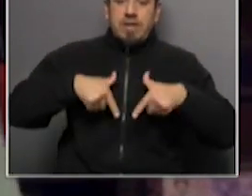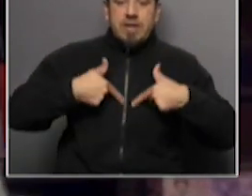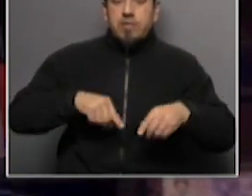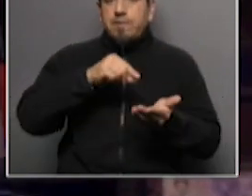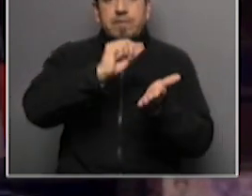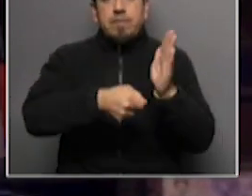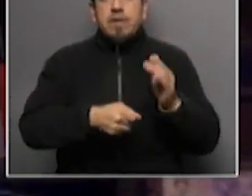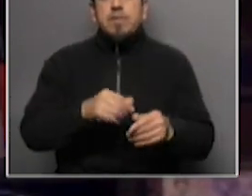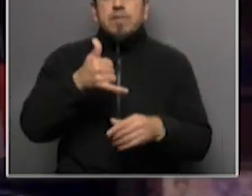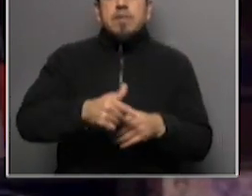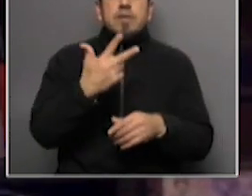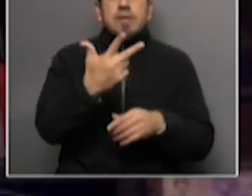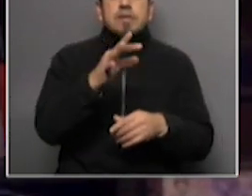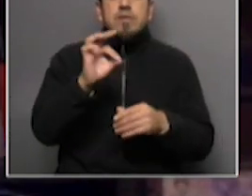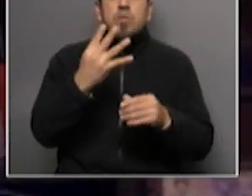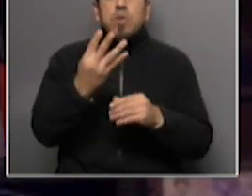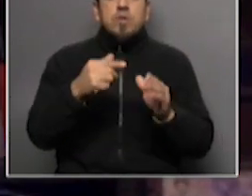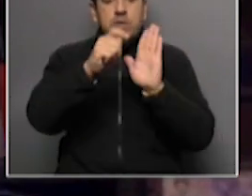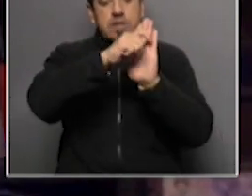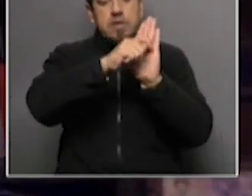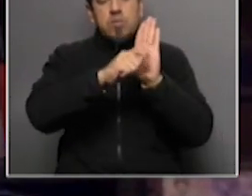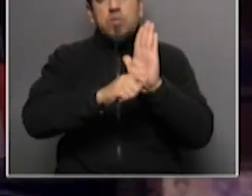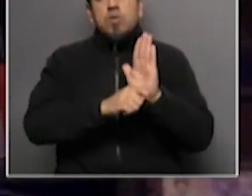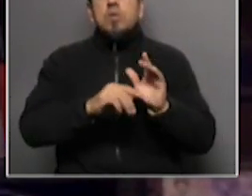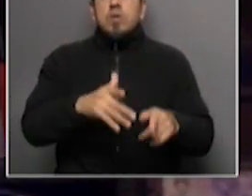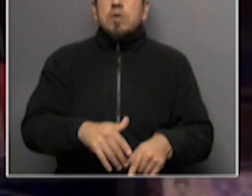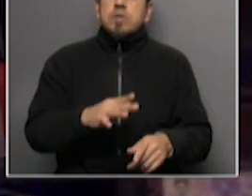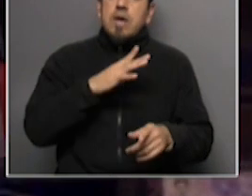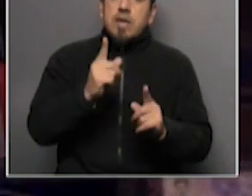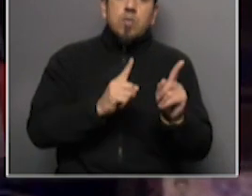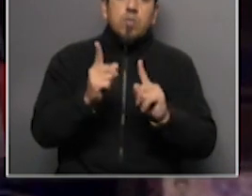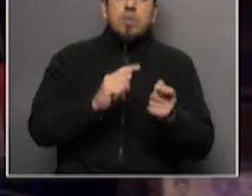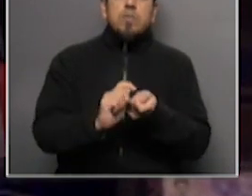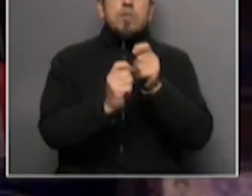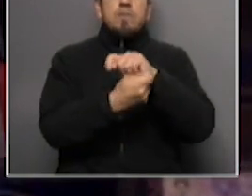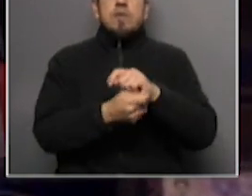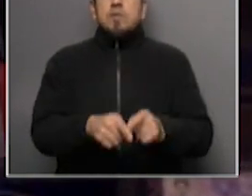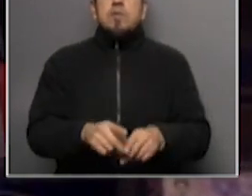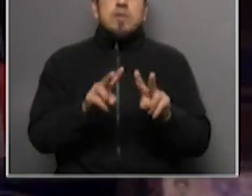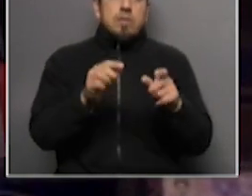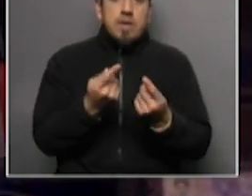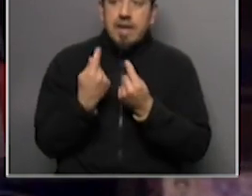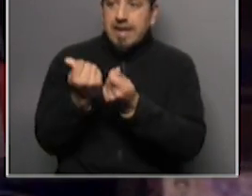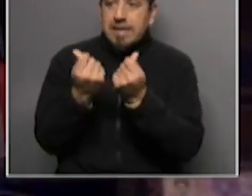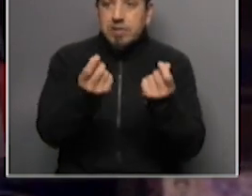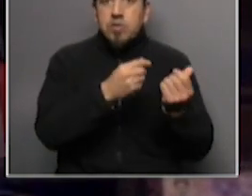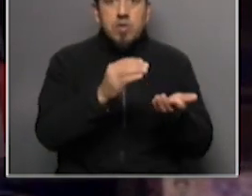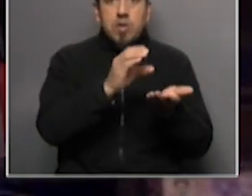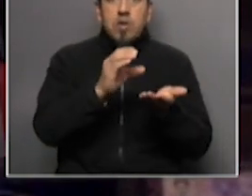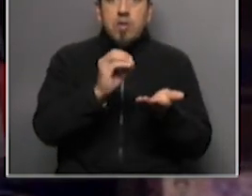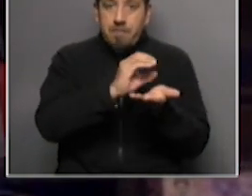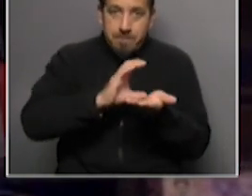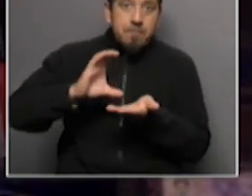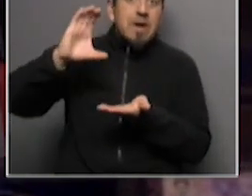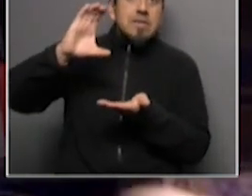enviado, consta de 304 artículos. Es un conjunto de modificaciones del gasto. No se aumenta el gasto,